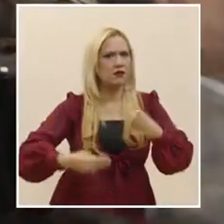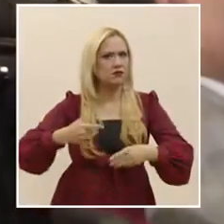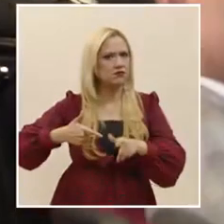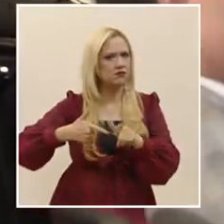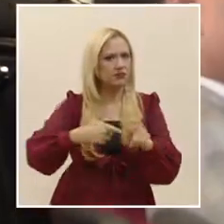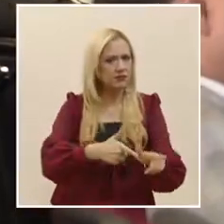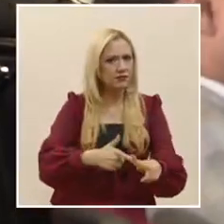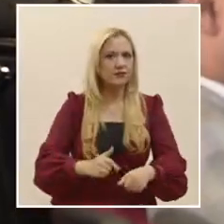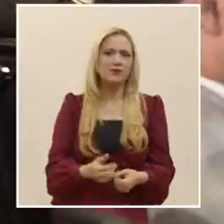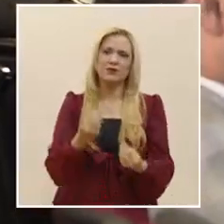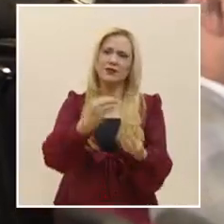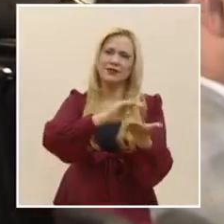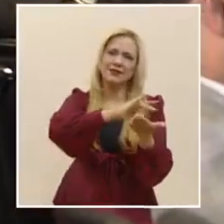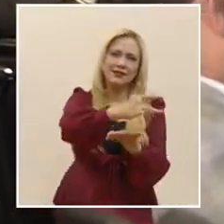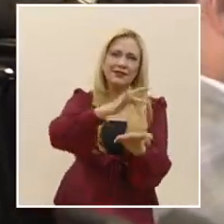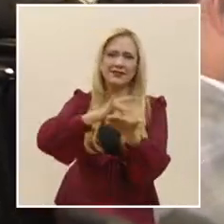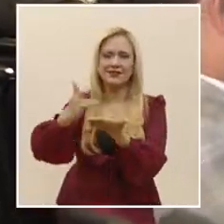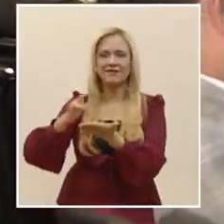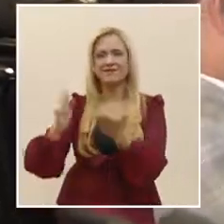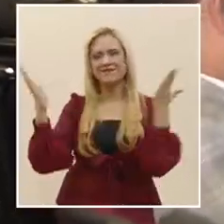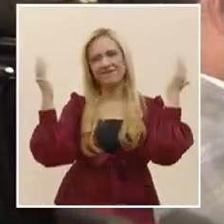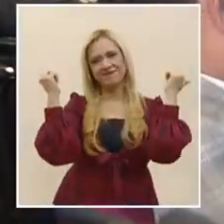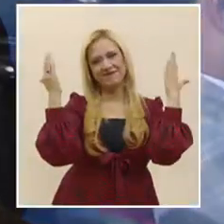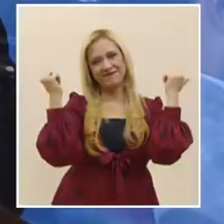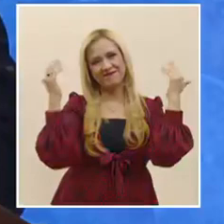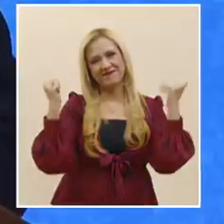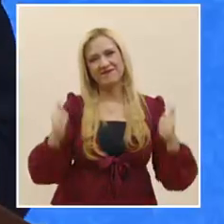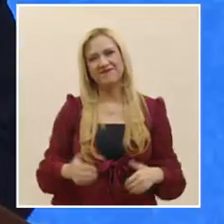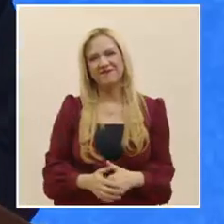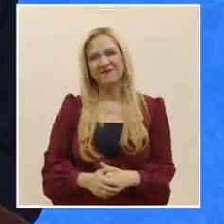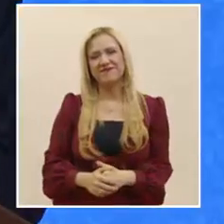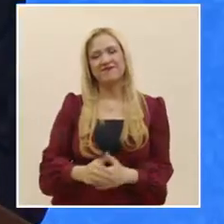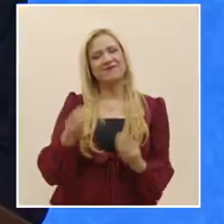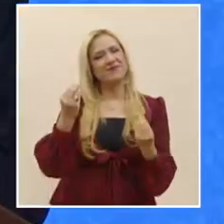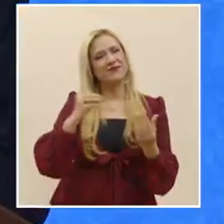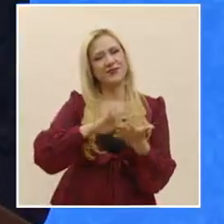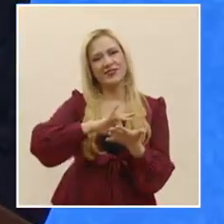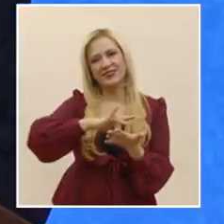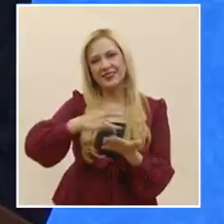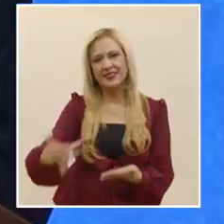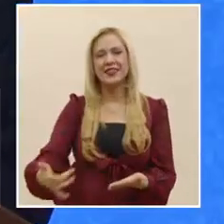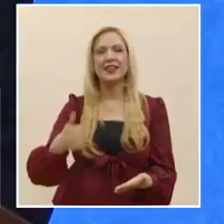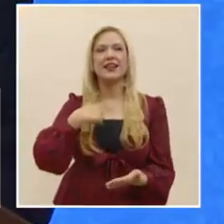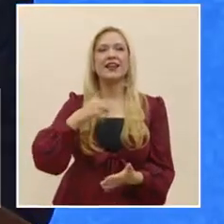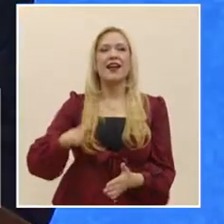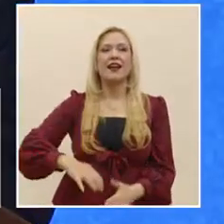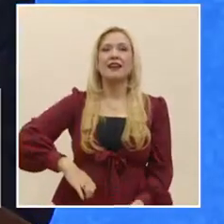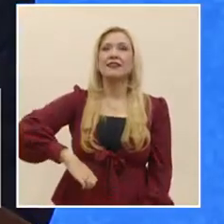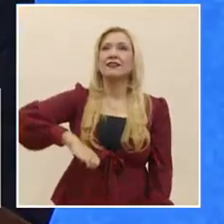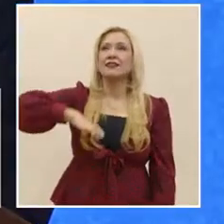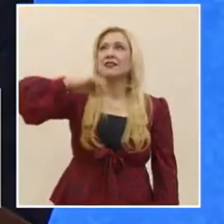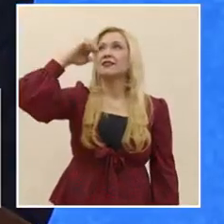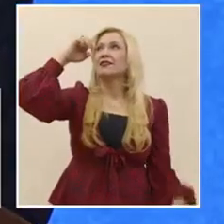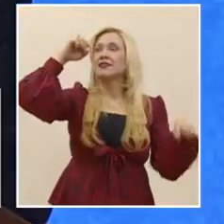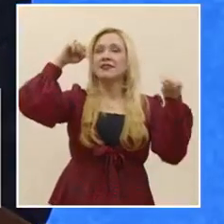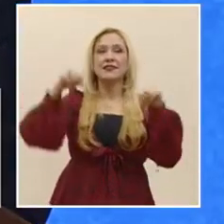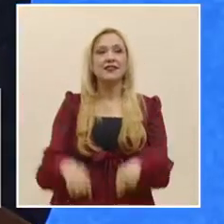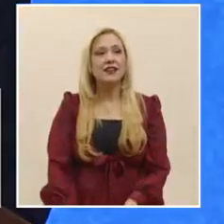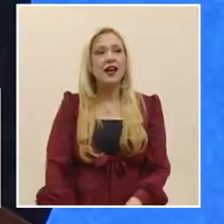circuito. Agradeció el homenaje de despedida. Agradezco a la vida llegar a esta instancia para